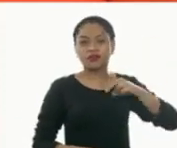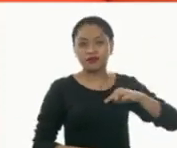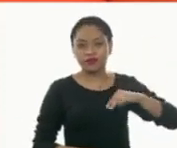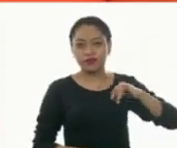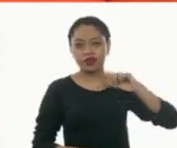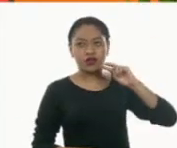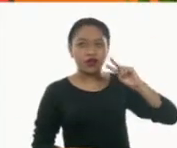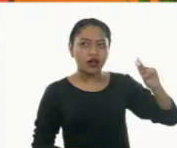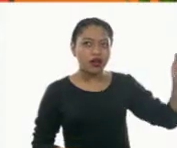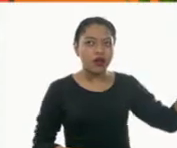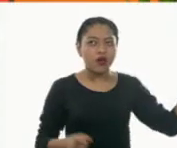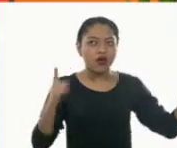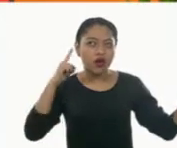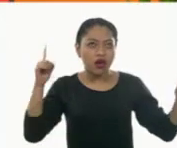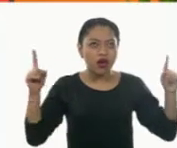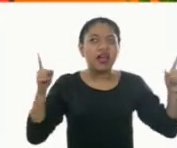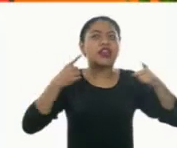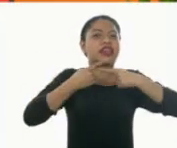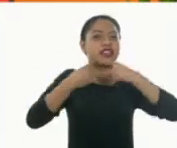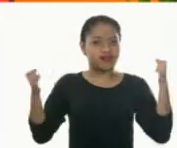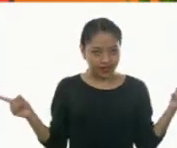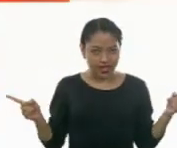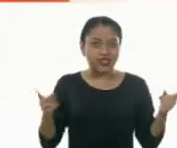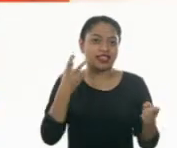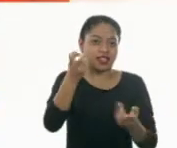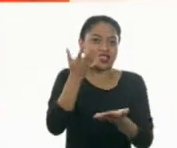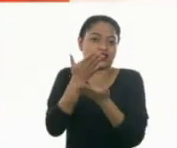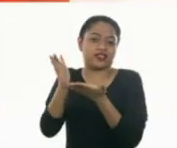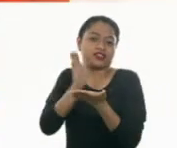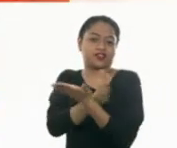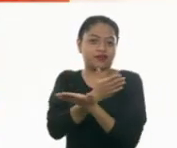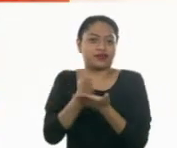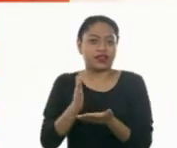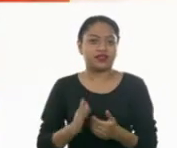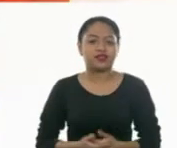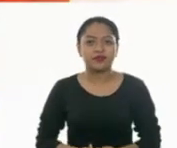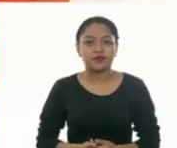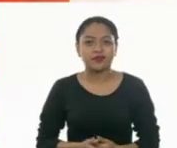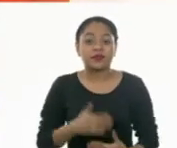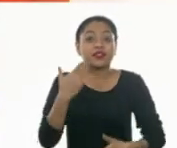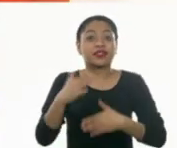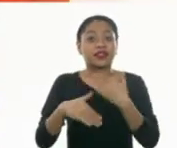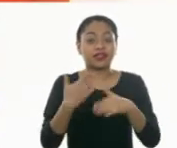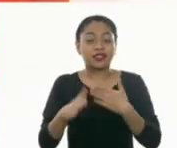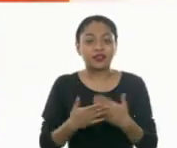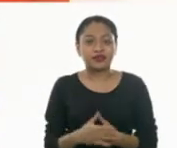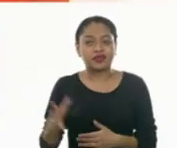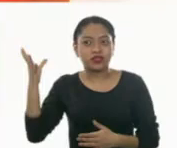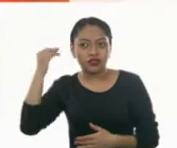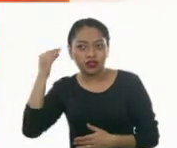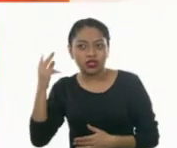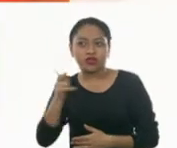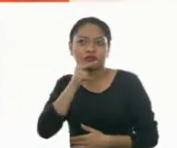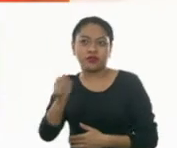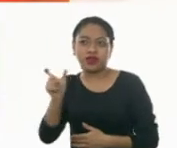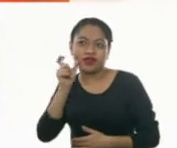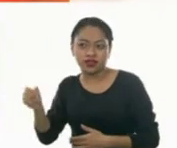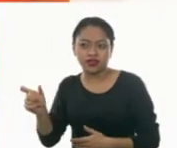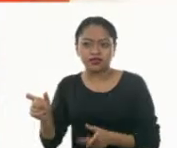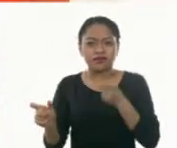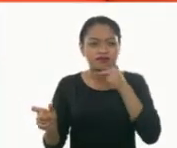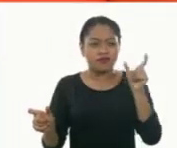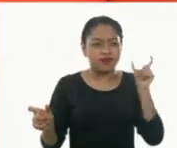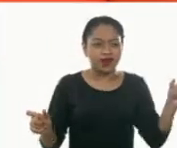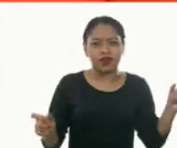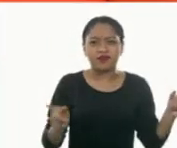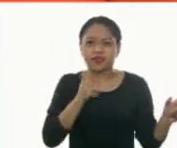diferente. Entonces va discriminando sonidos y después va discriminando sonidos de las palabras que